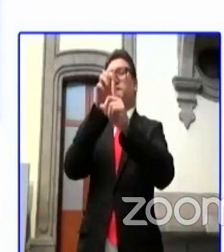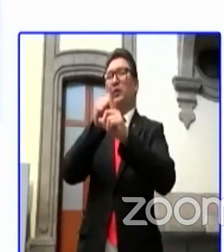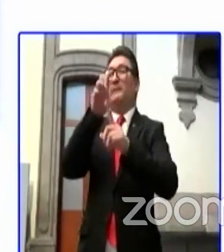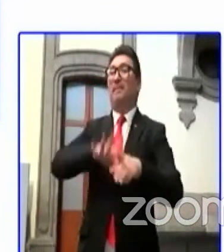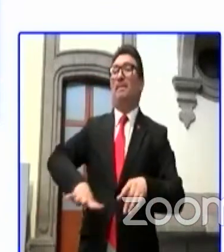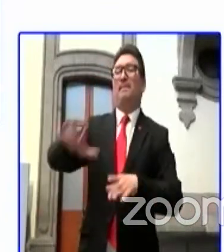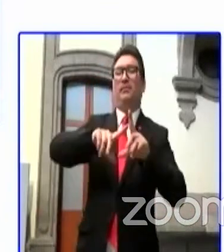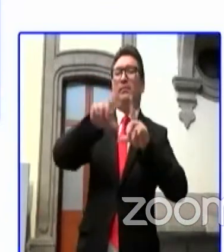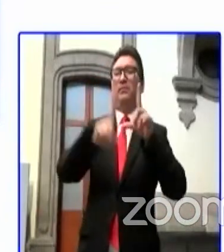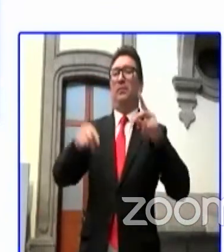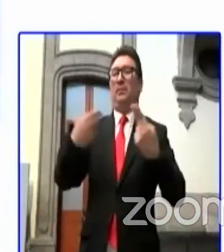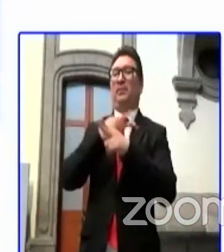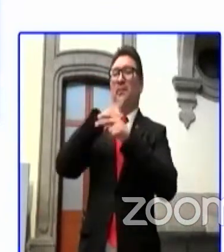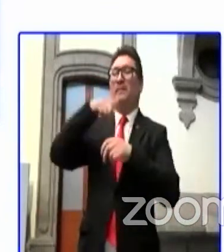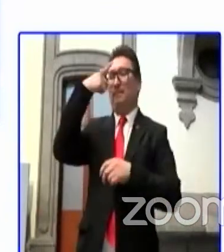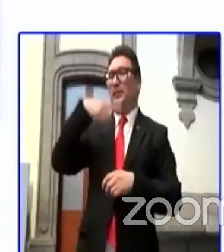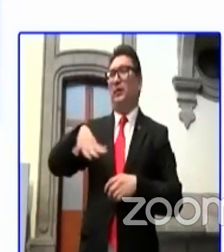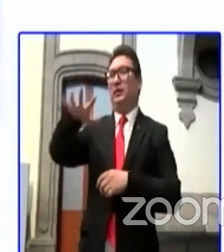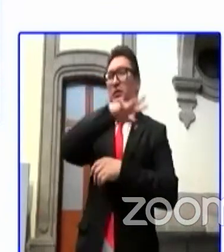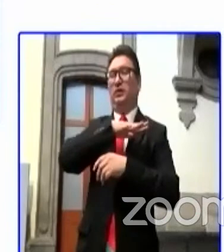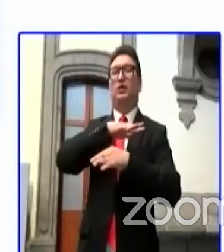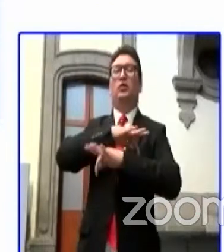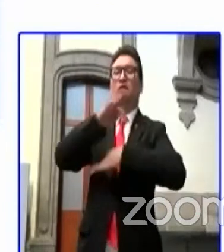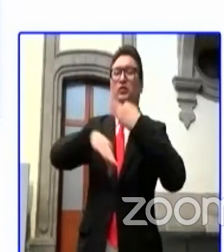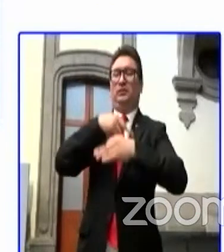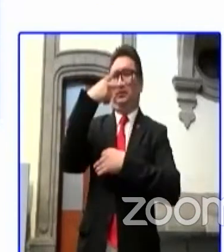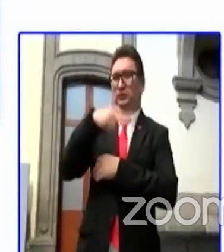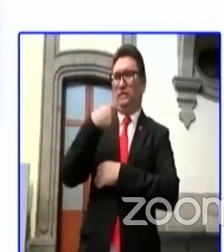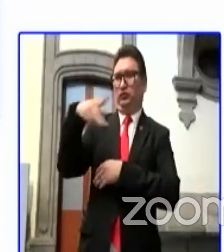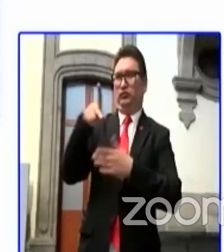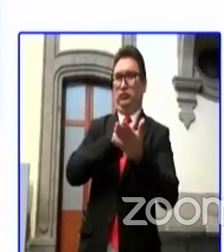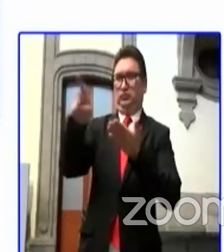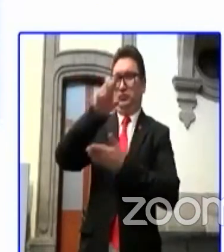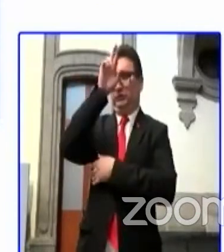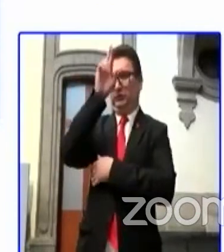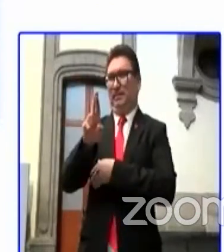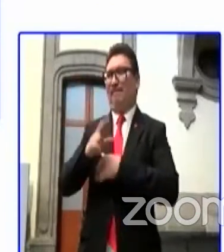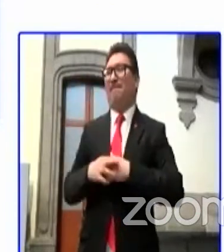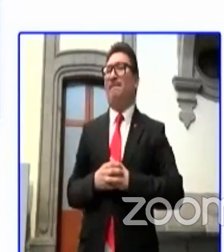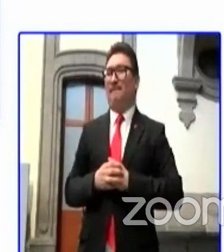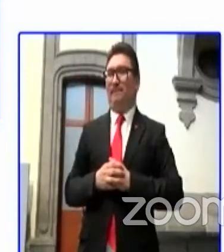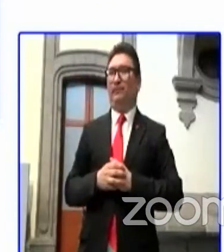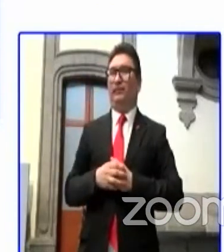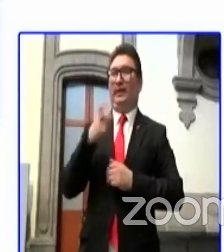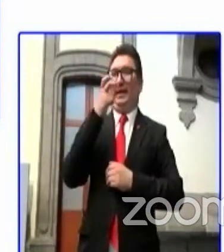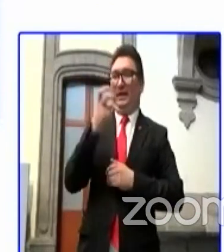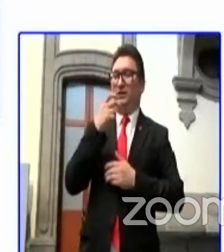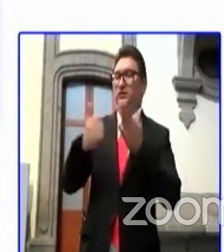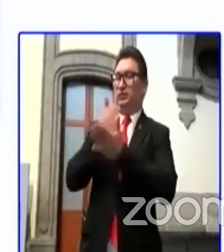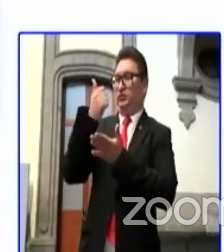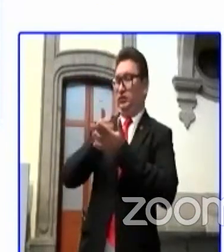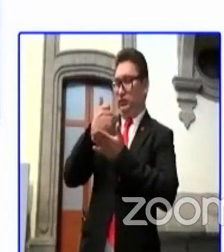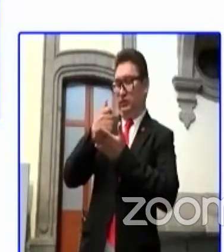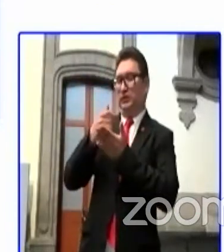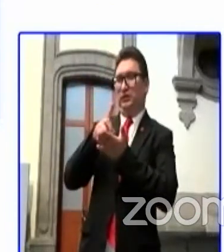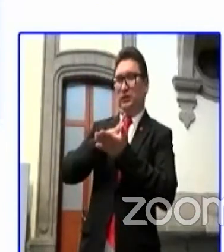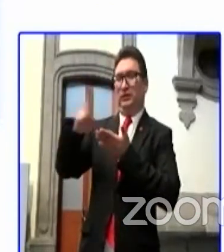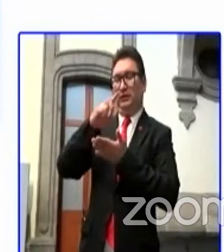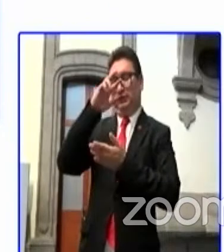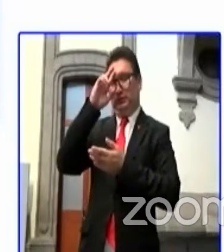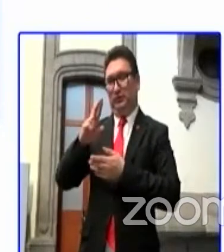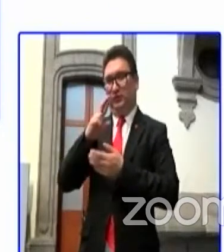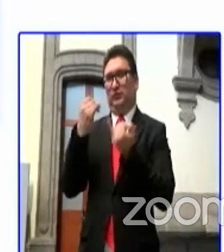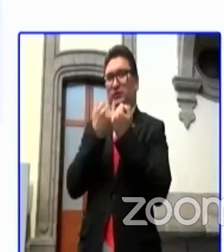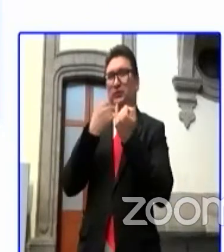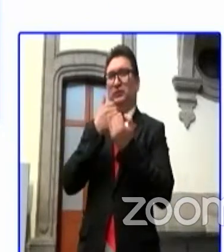país un México de derechos. Esto y una ciudad de derechos como es la Ciudad de